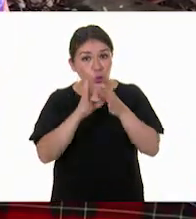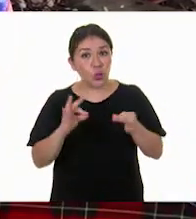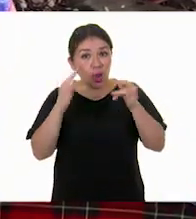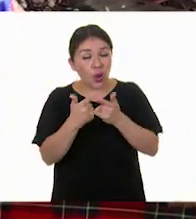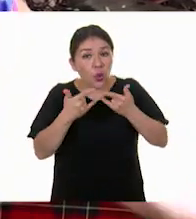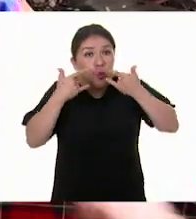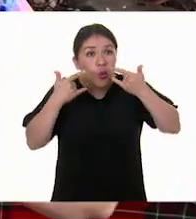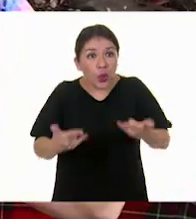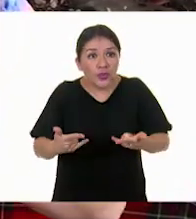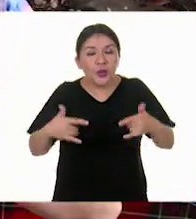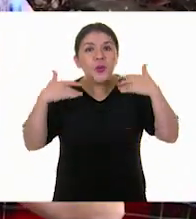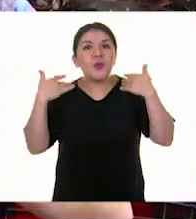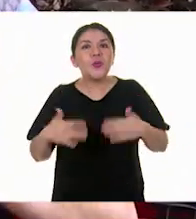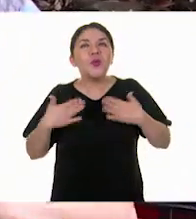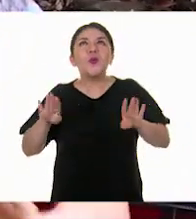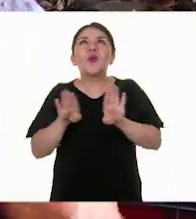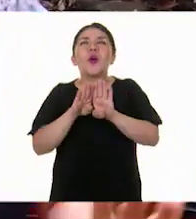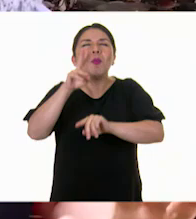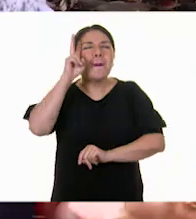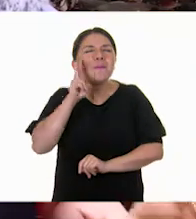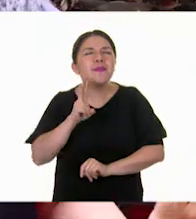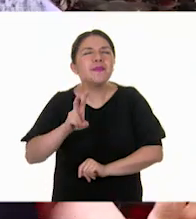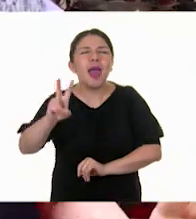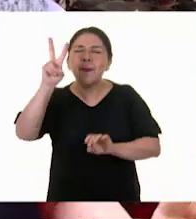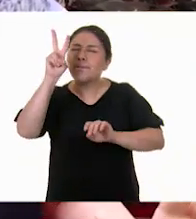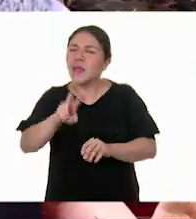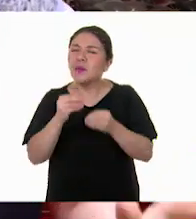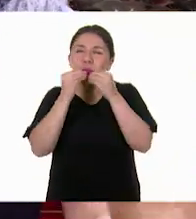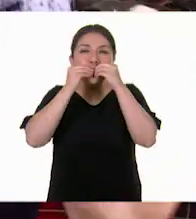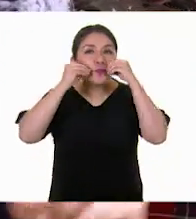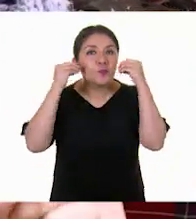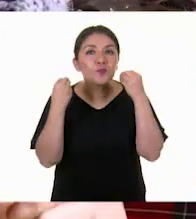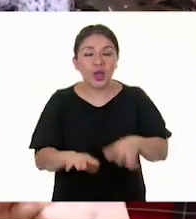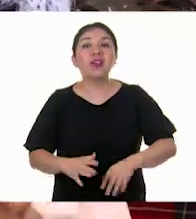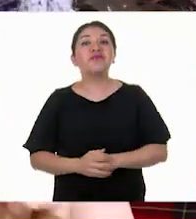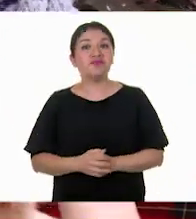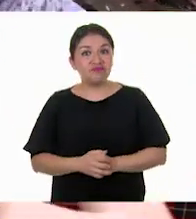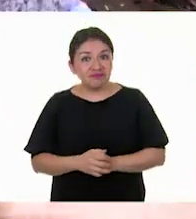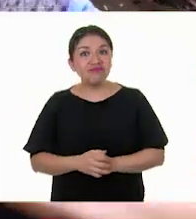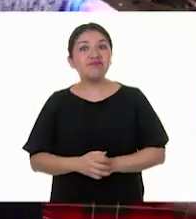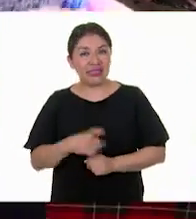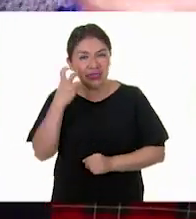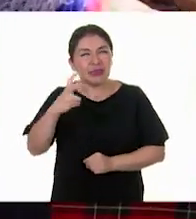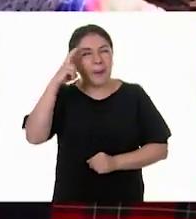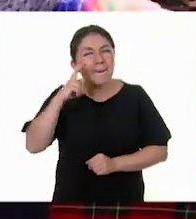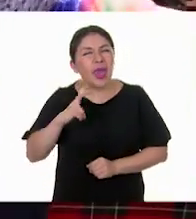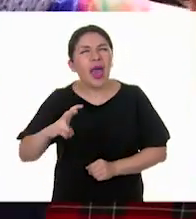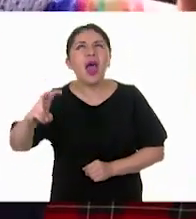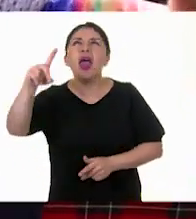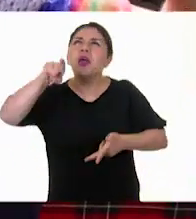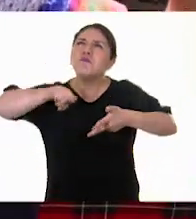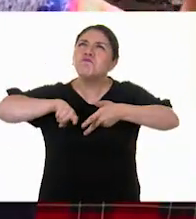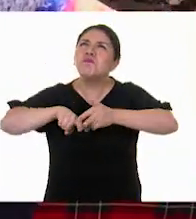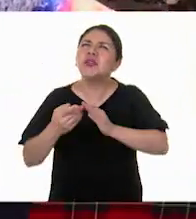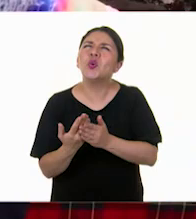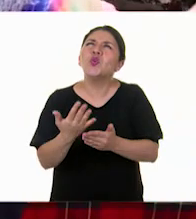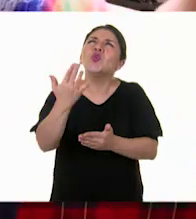cuentos es un viaje increíble. Un viaje que comenzó